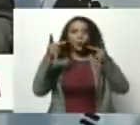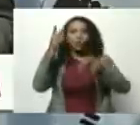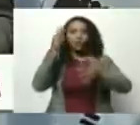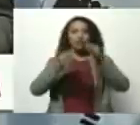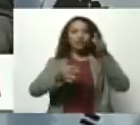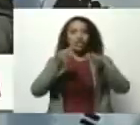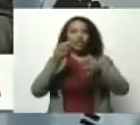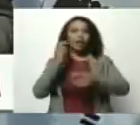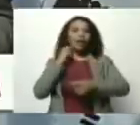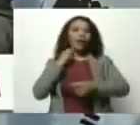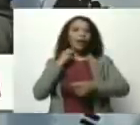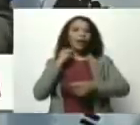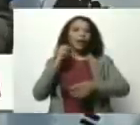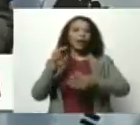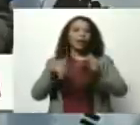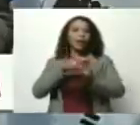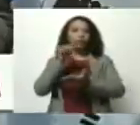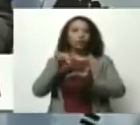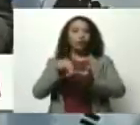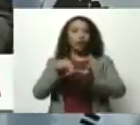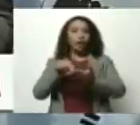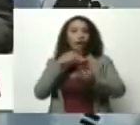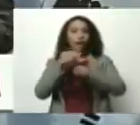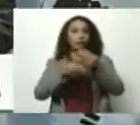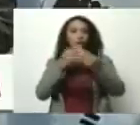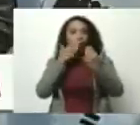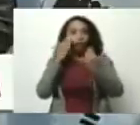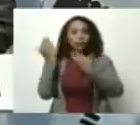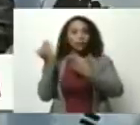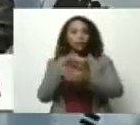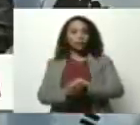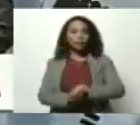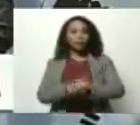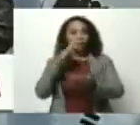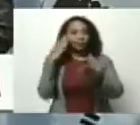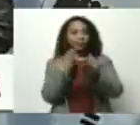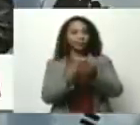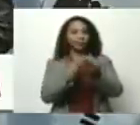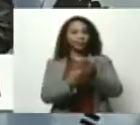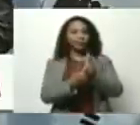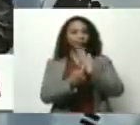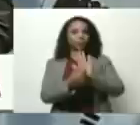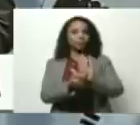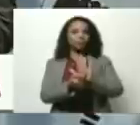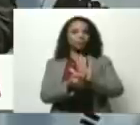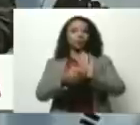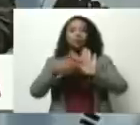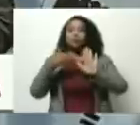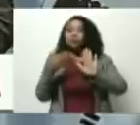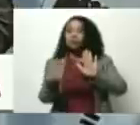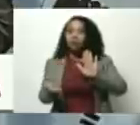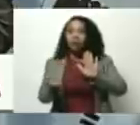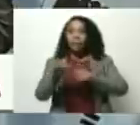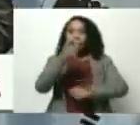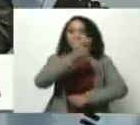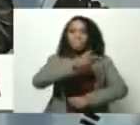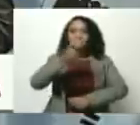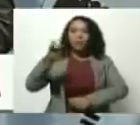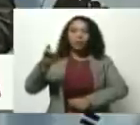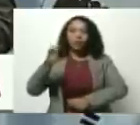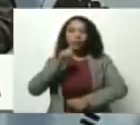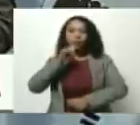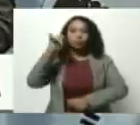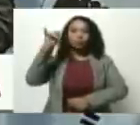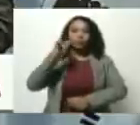fiscales nacionales designados para ello, se verificó que el ciudadano